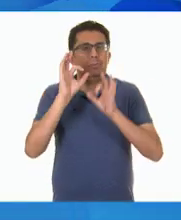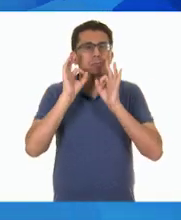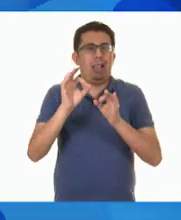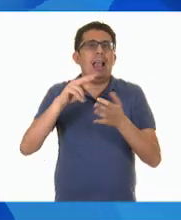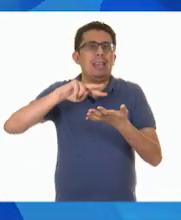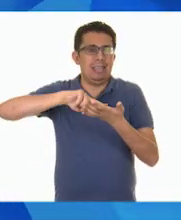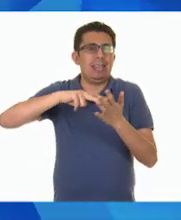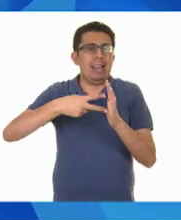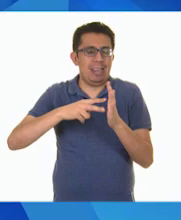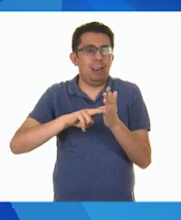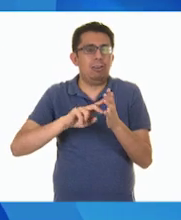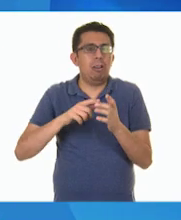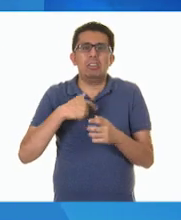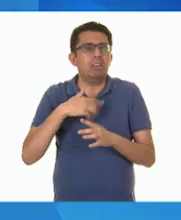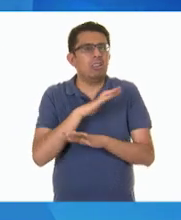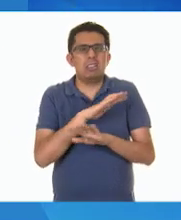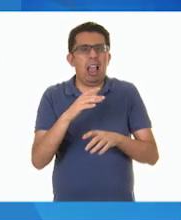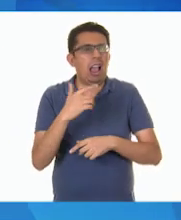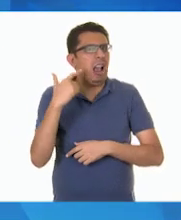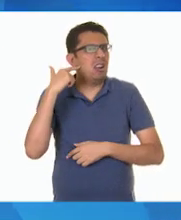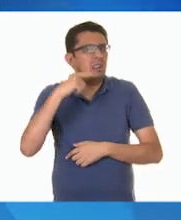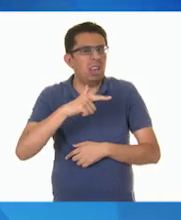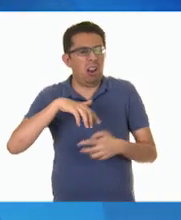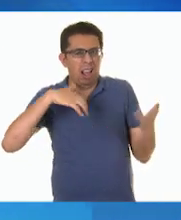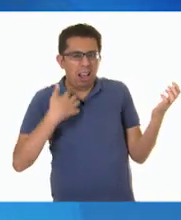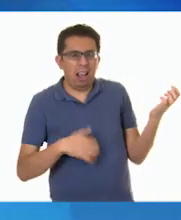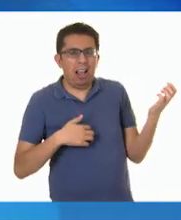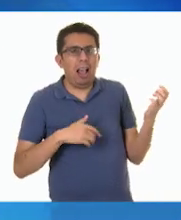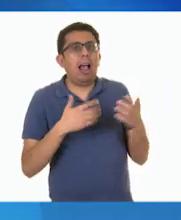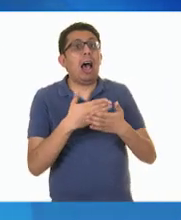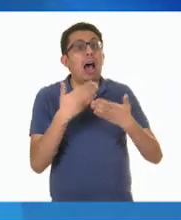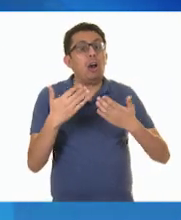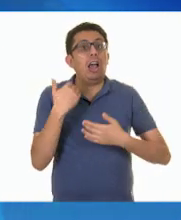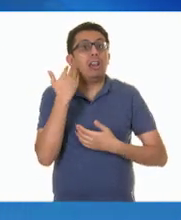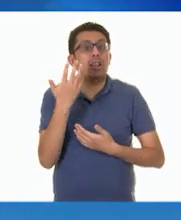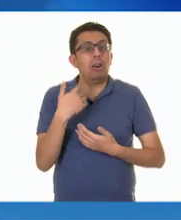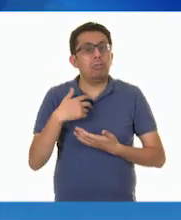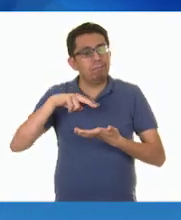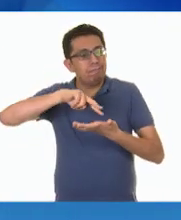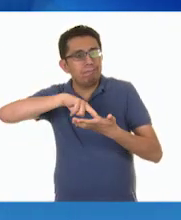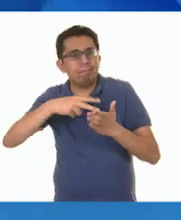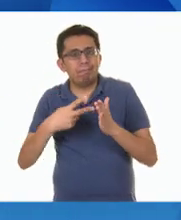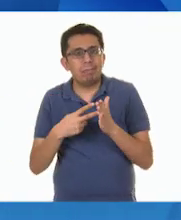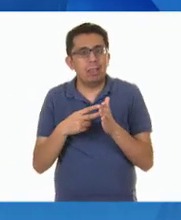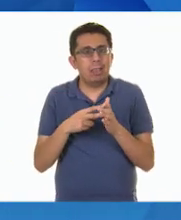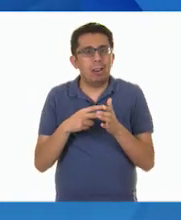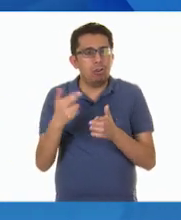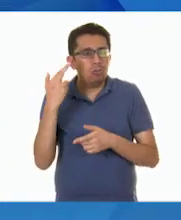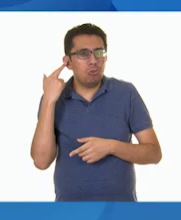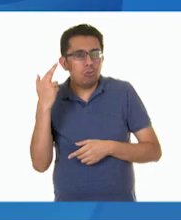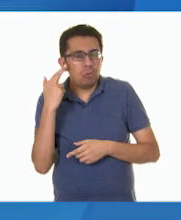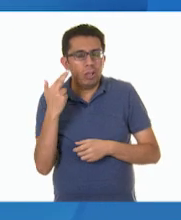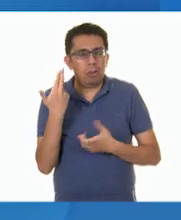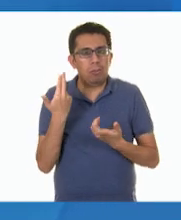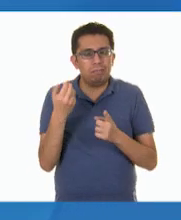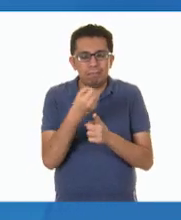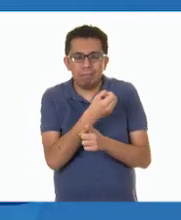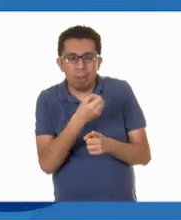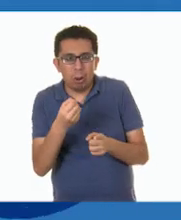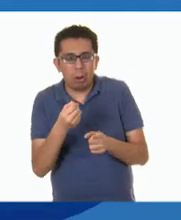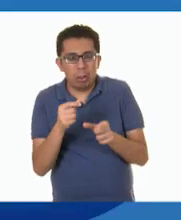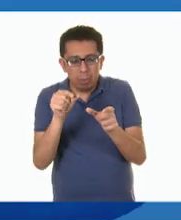ser rockstar, quise hacer sonar a los grupos de rock. Entonces por eso me dediqué a ser ingeniero de